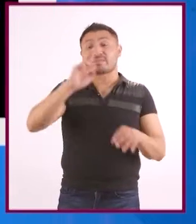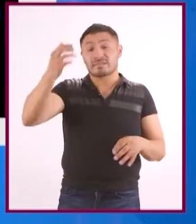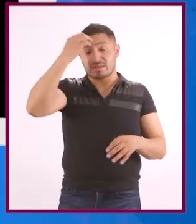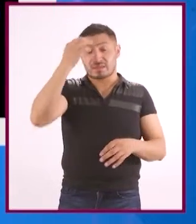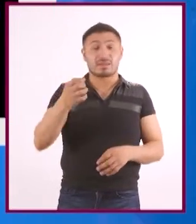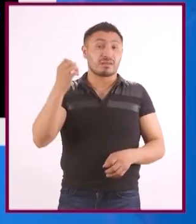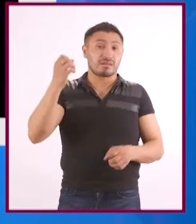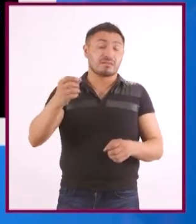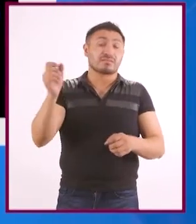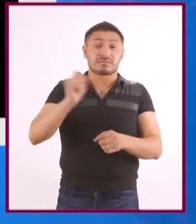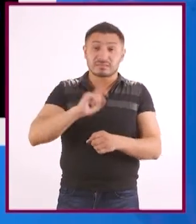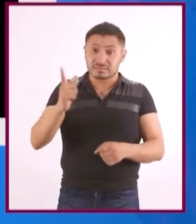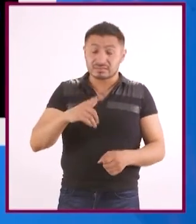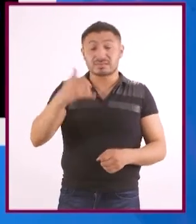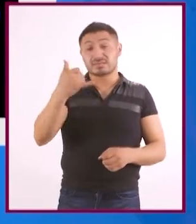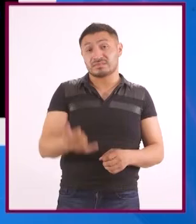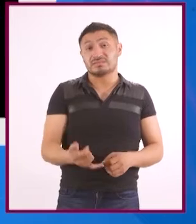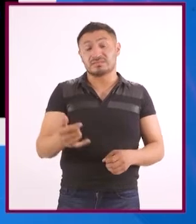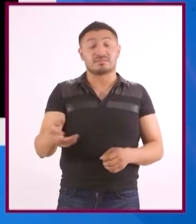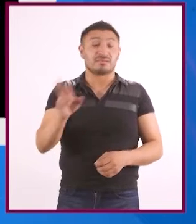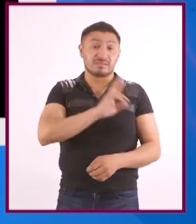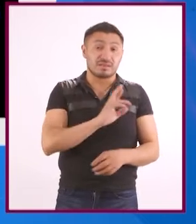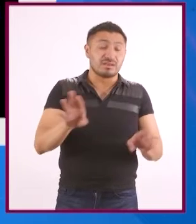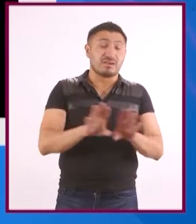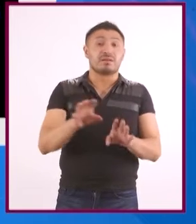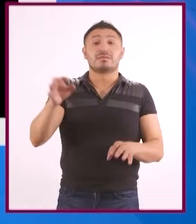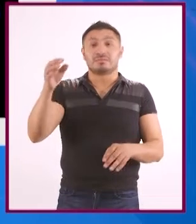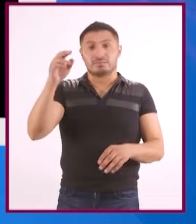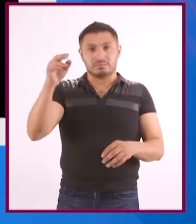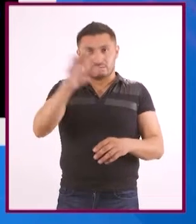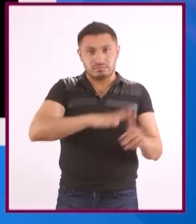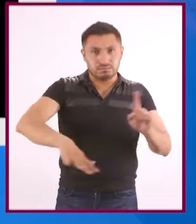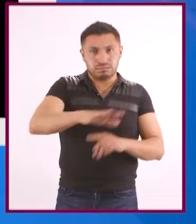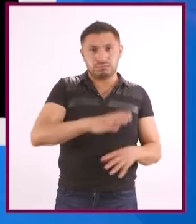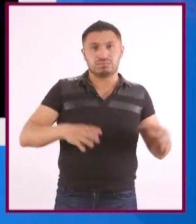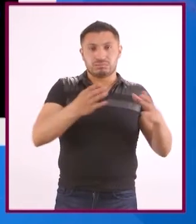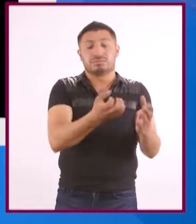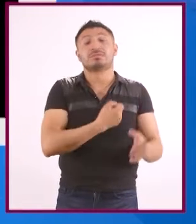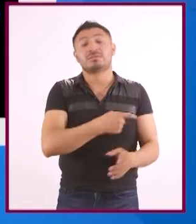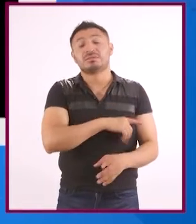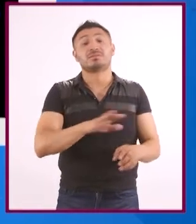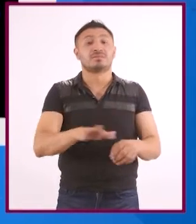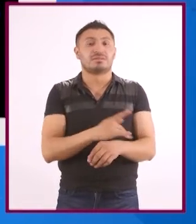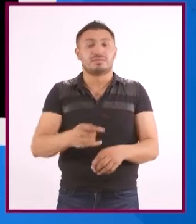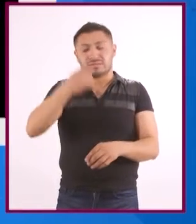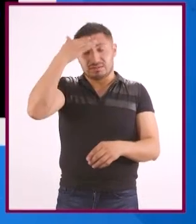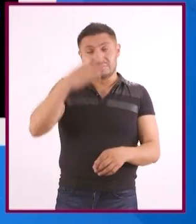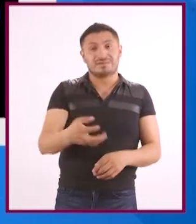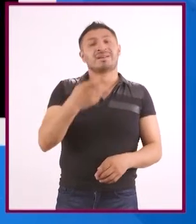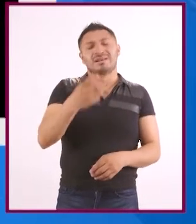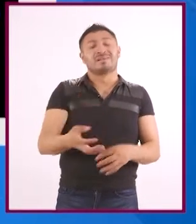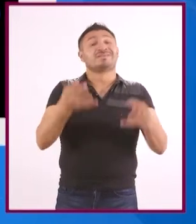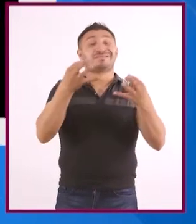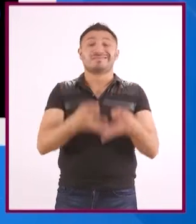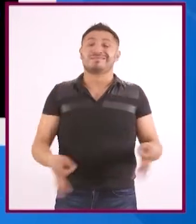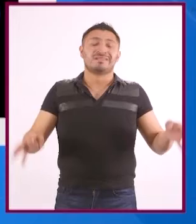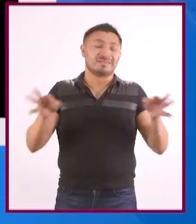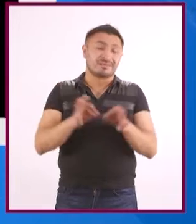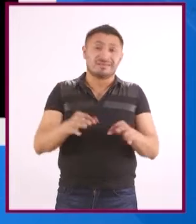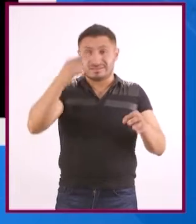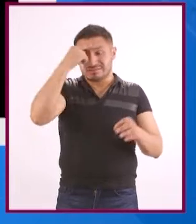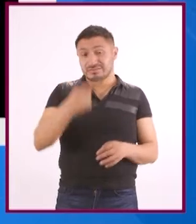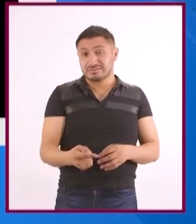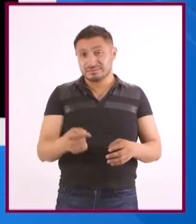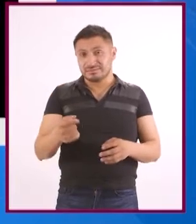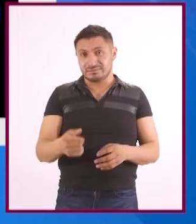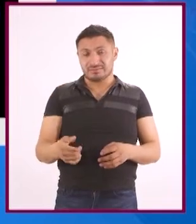práctica profesional y en particular a nivel médico, porque sabemos que es un terreno muy sensible pues para este